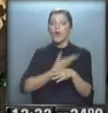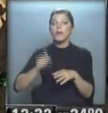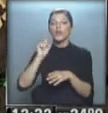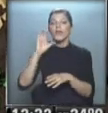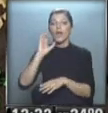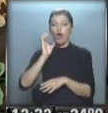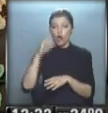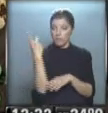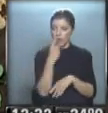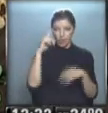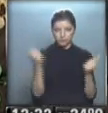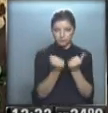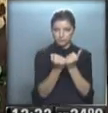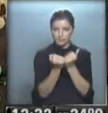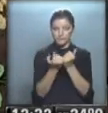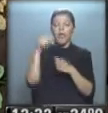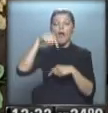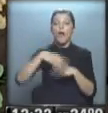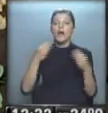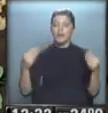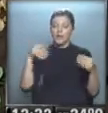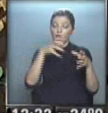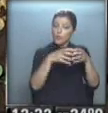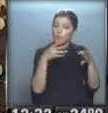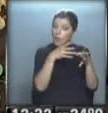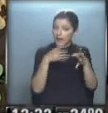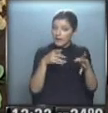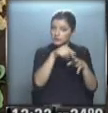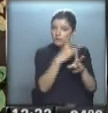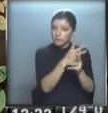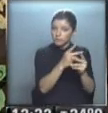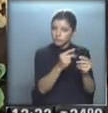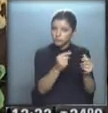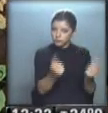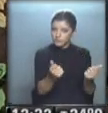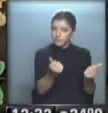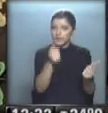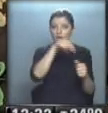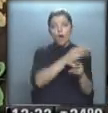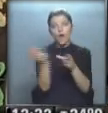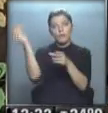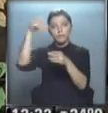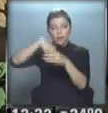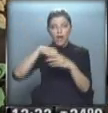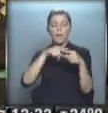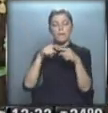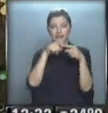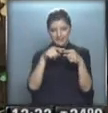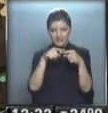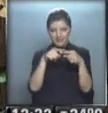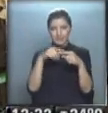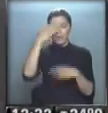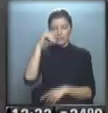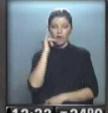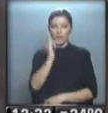caso se trató de la posibilidad de que la guerrilla de las FARC se desarme y se incorpore a la arena política. Vamos a hablar también sobre